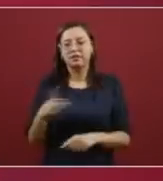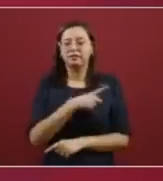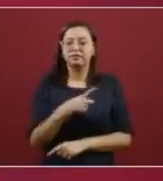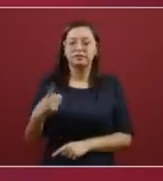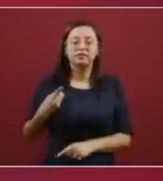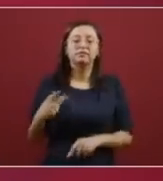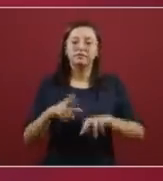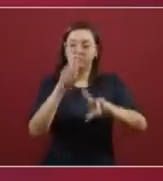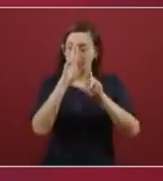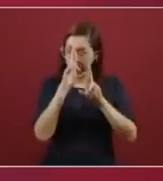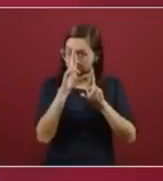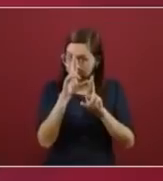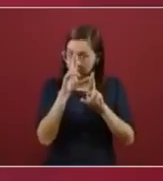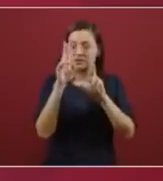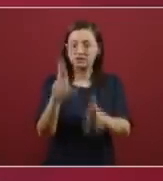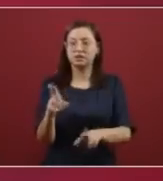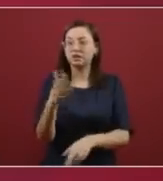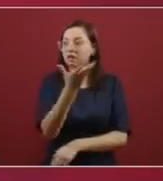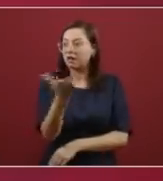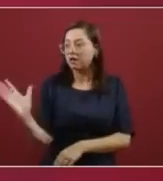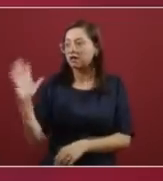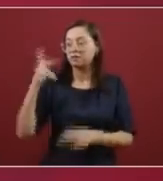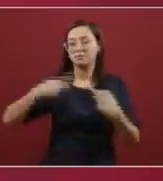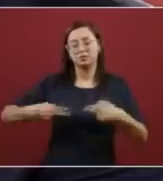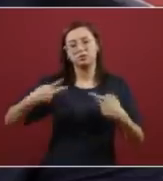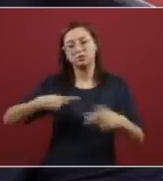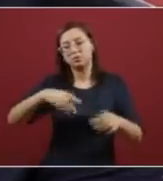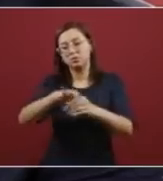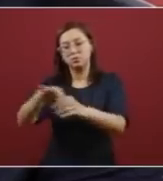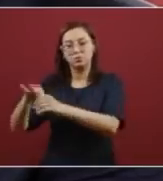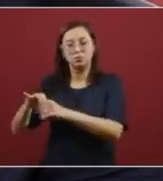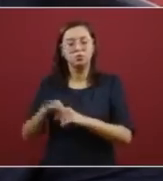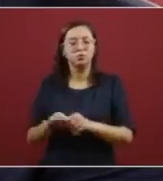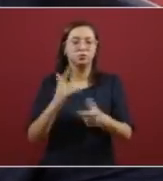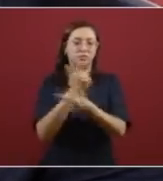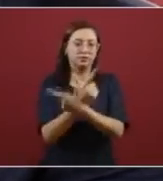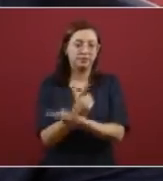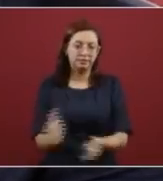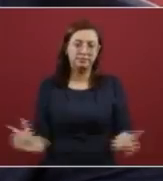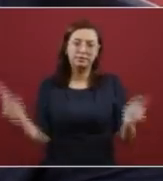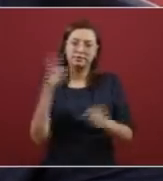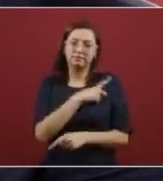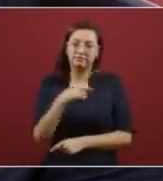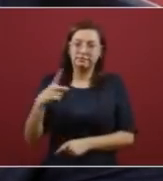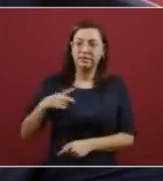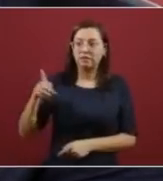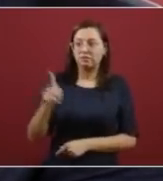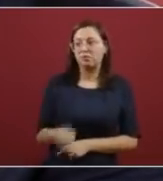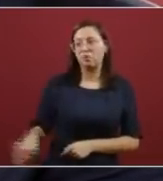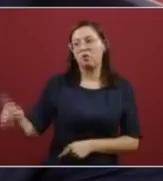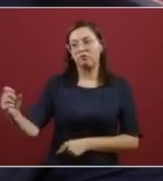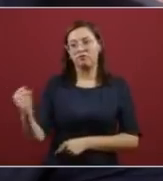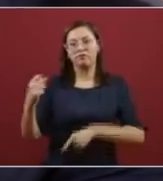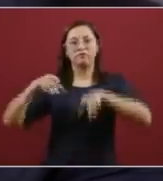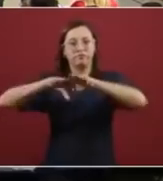el voto libre de los ciudadanos. Tiene que haber democracia.